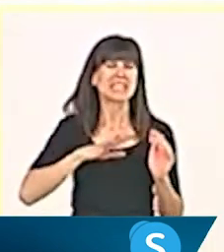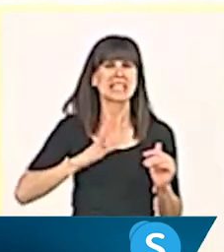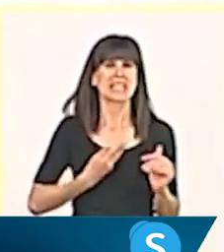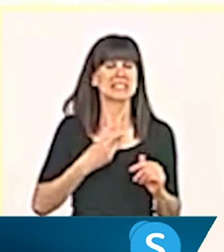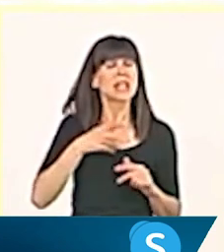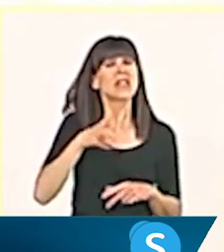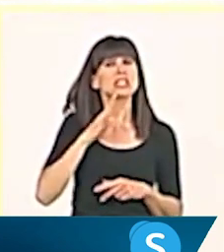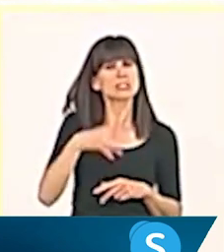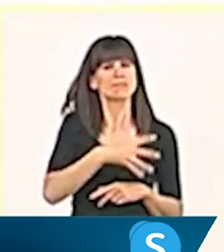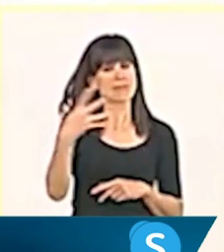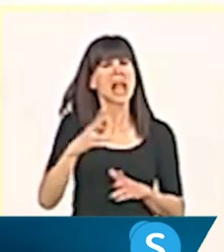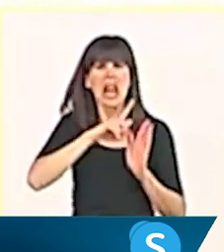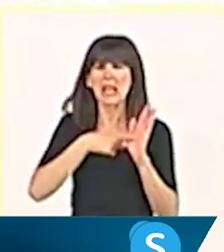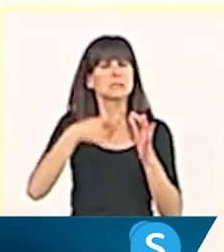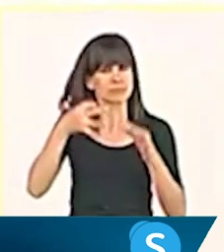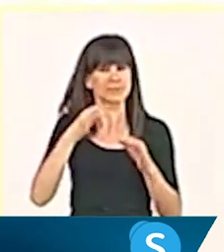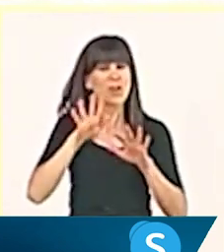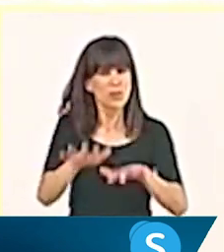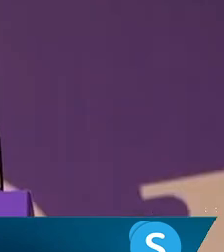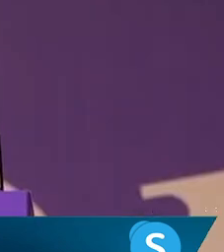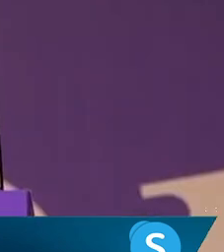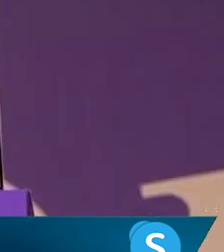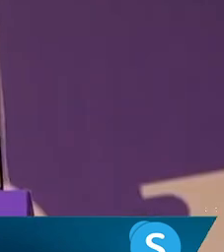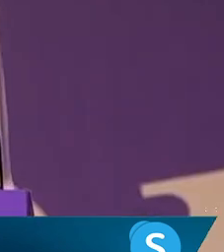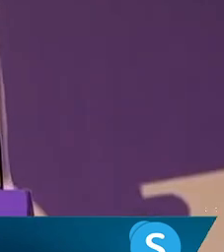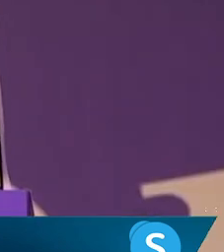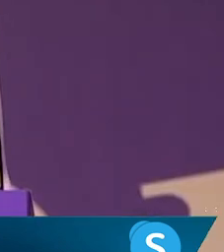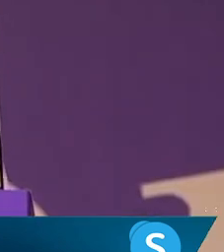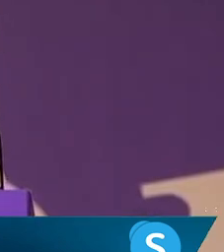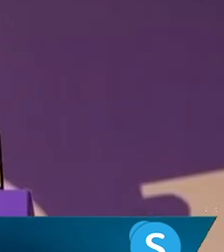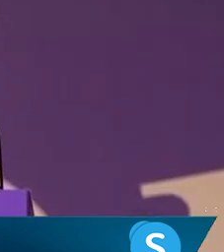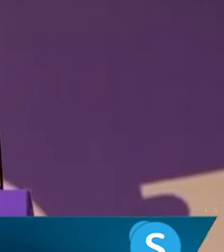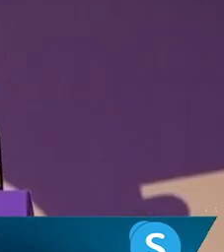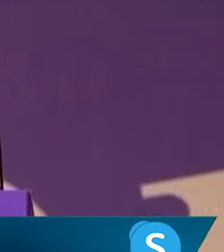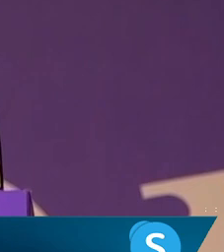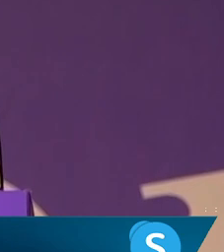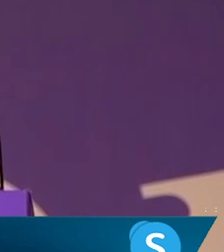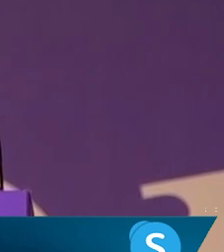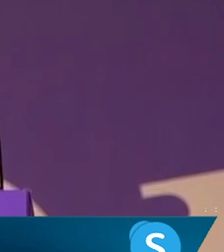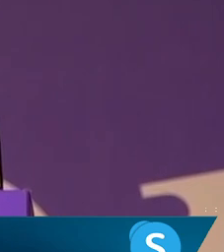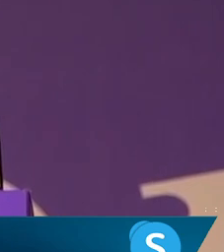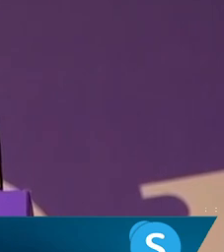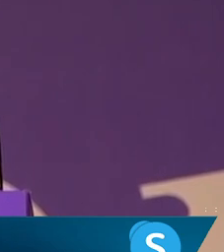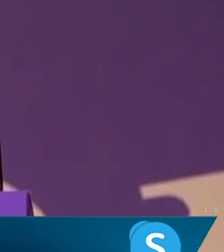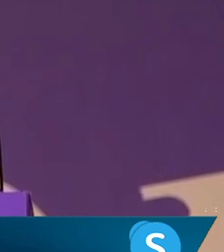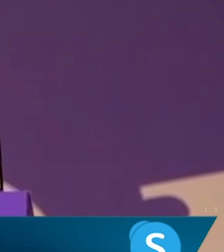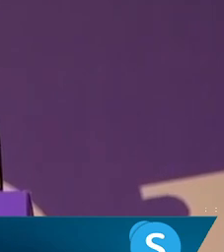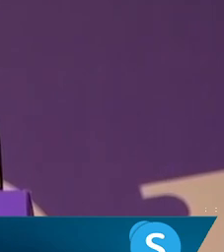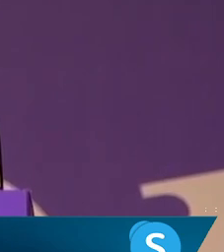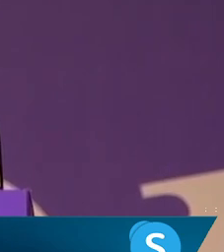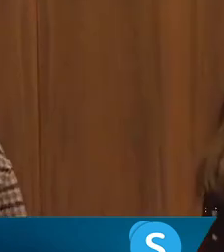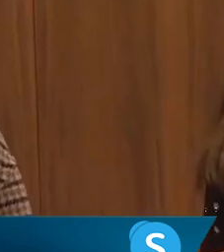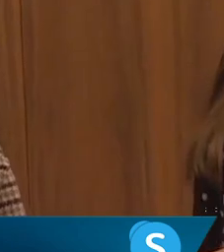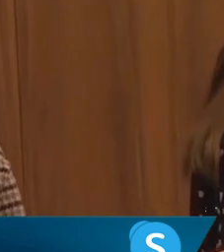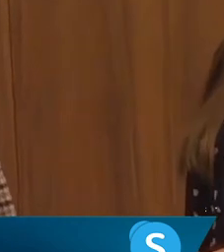la ley, esta ley que han creado el Poder Legislativo, que ha sido creado desde el Ministerio de